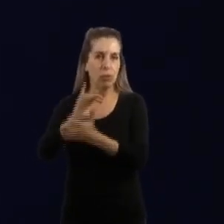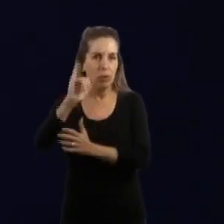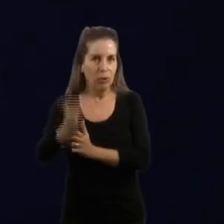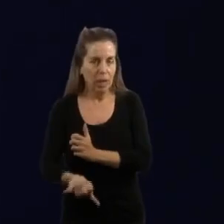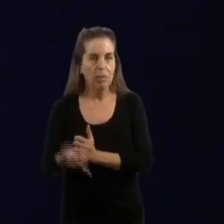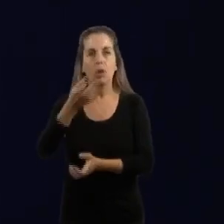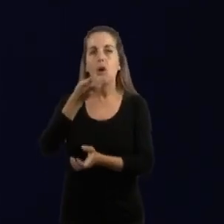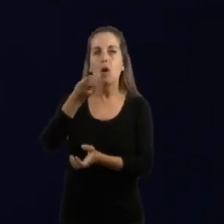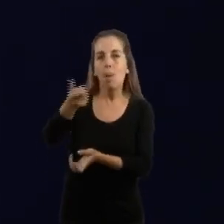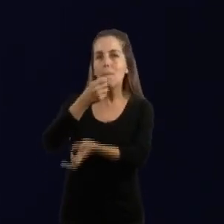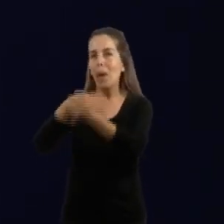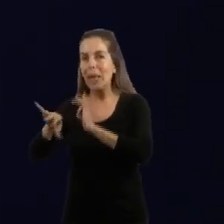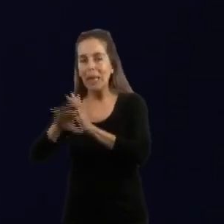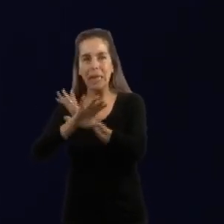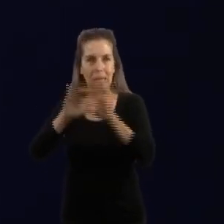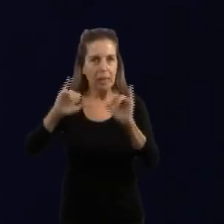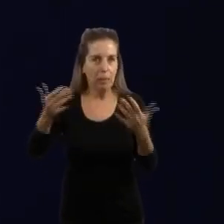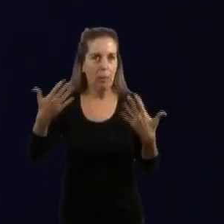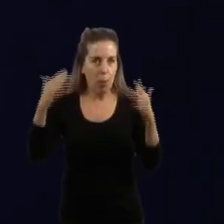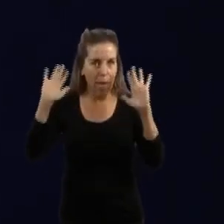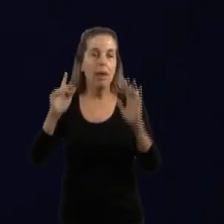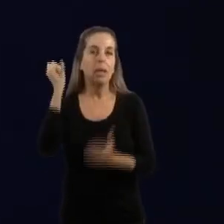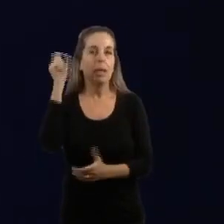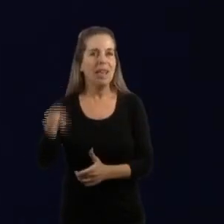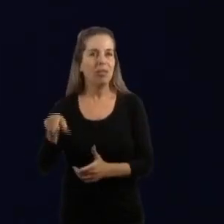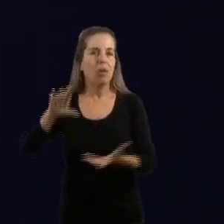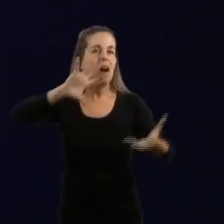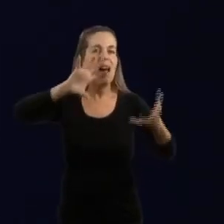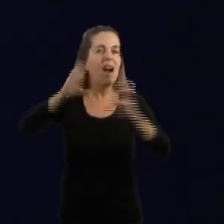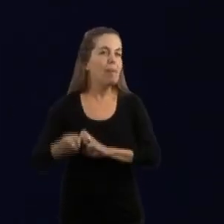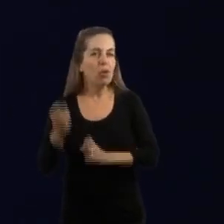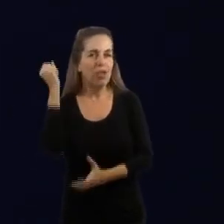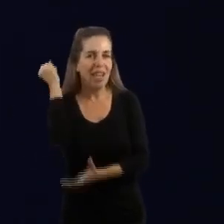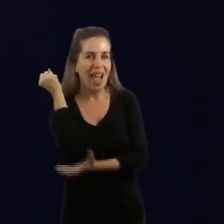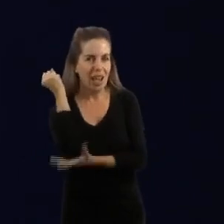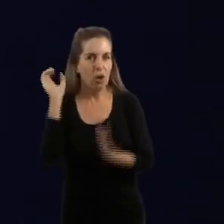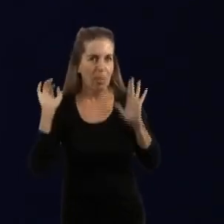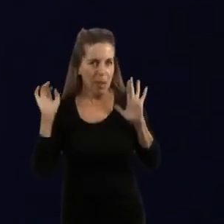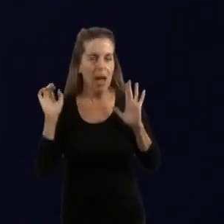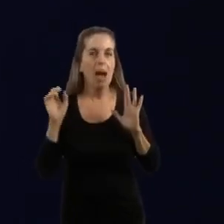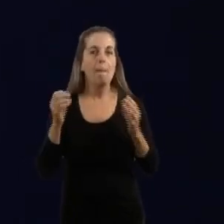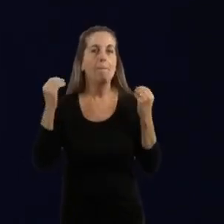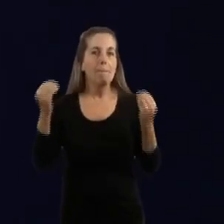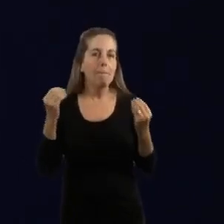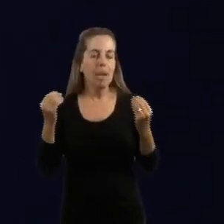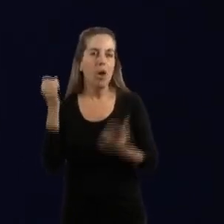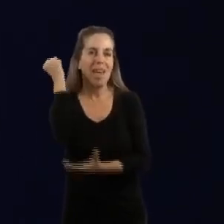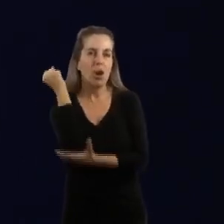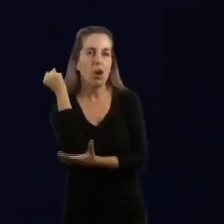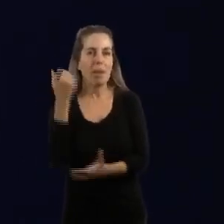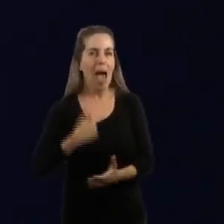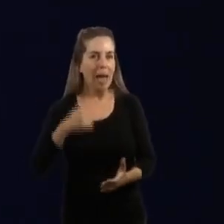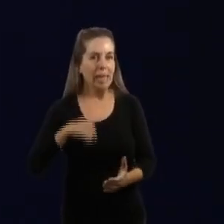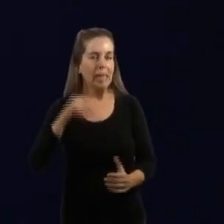que además de ser algo nefasto para la economía, es un símbolo de la falta de libertad, de cómo la economía argentina se